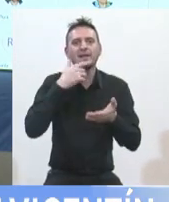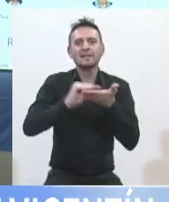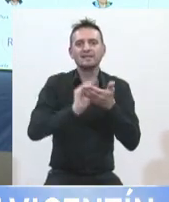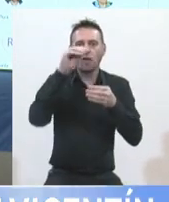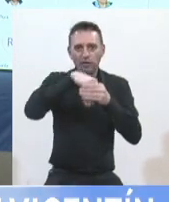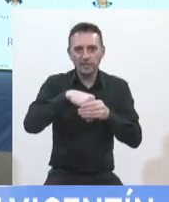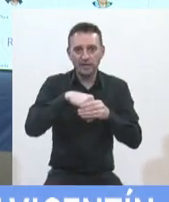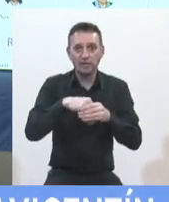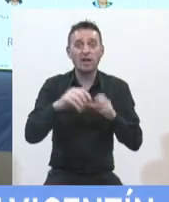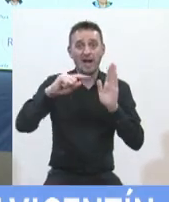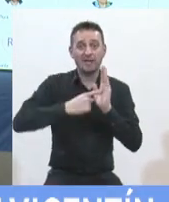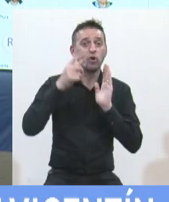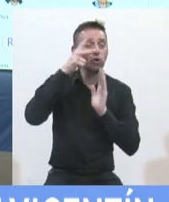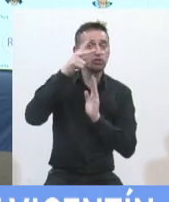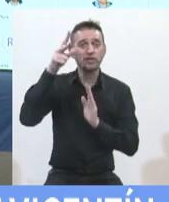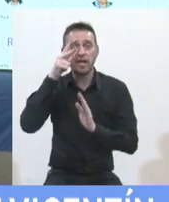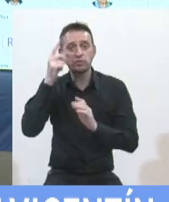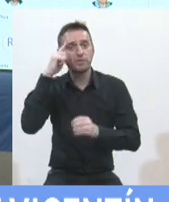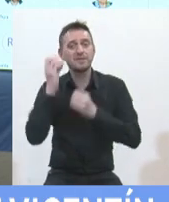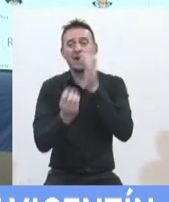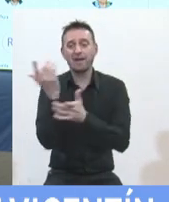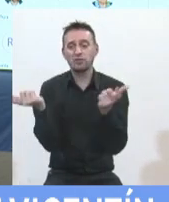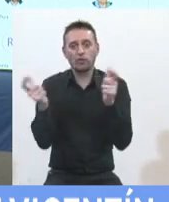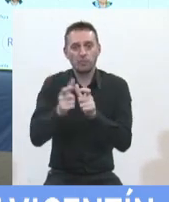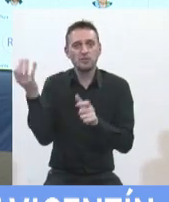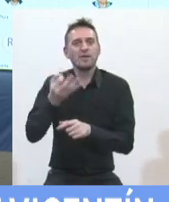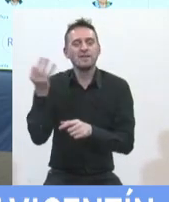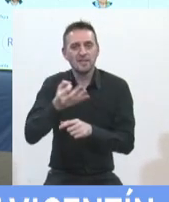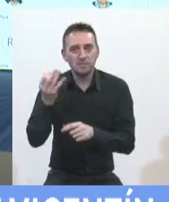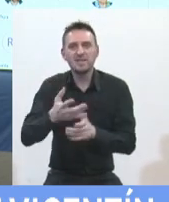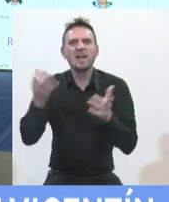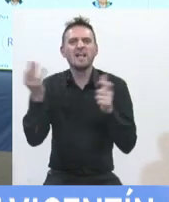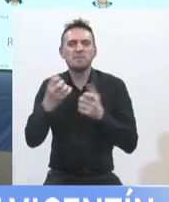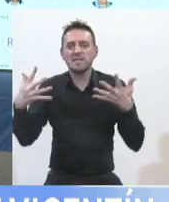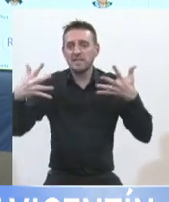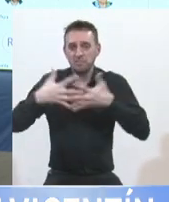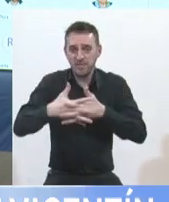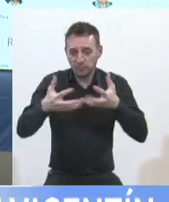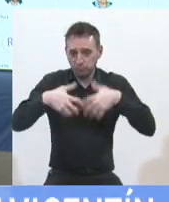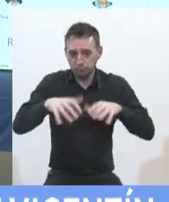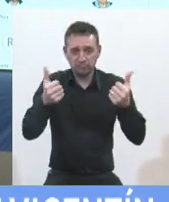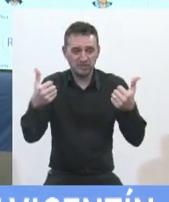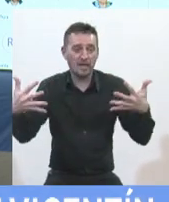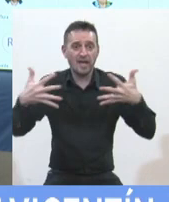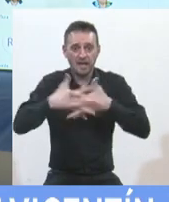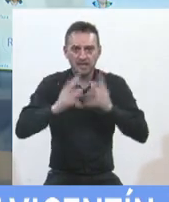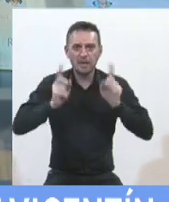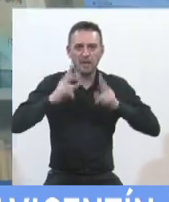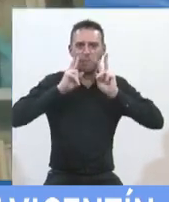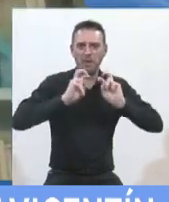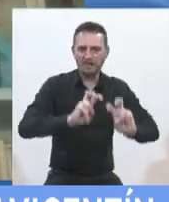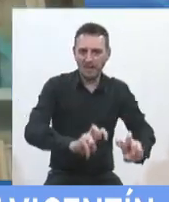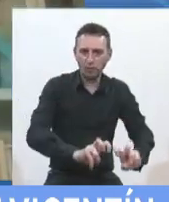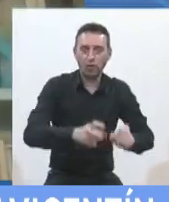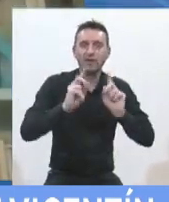integrarla y el artículo 88 dice para la creación de comisiones especiales especiales mixta rica mera lésbica reales mixtas e investigadoras